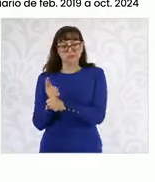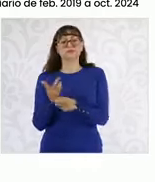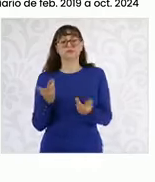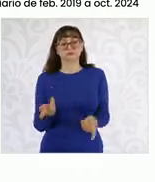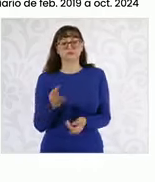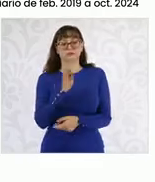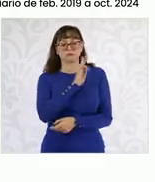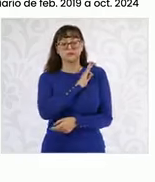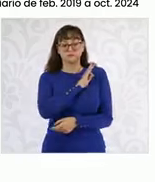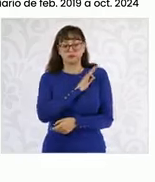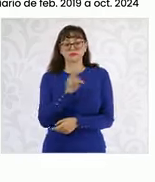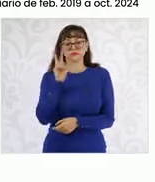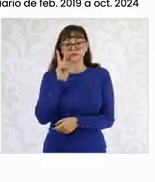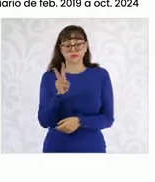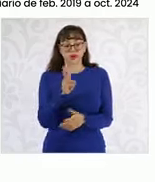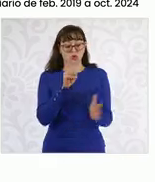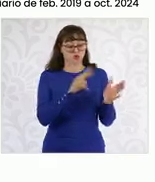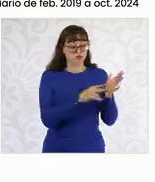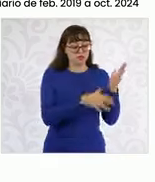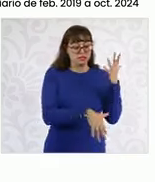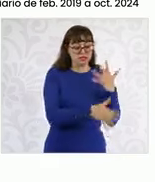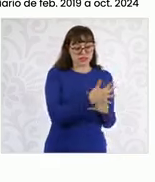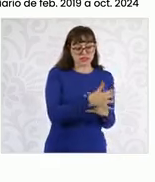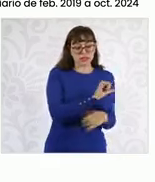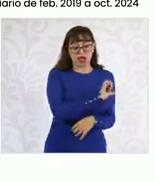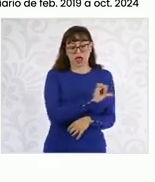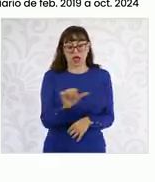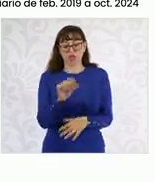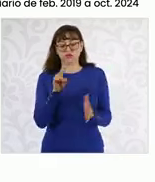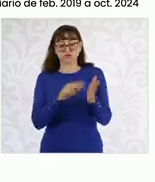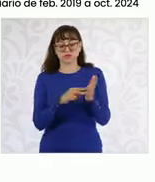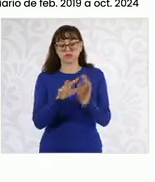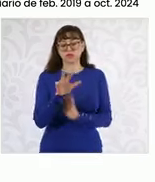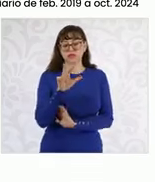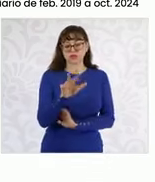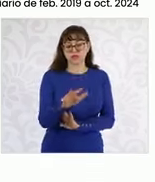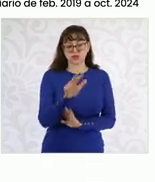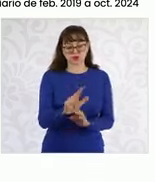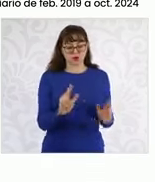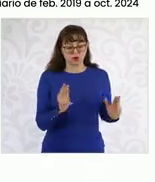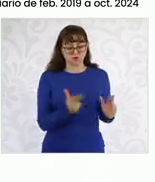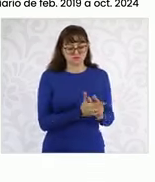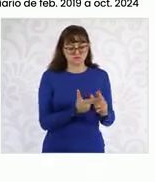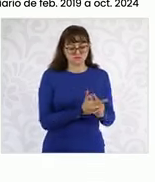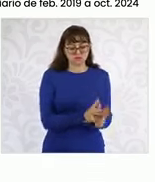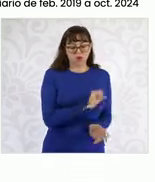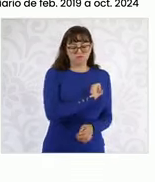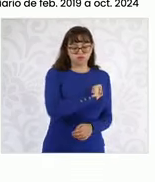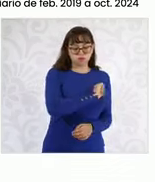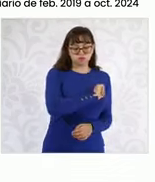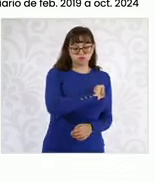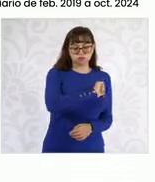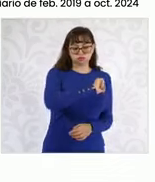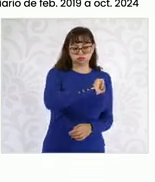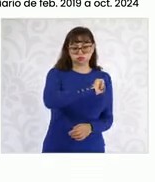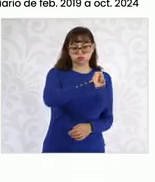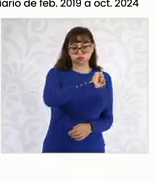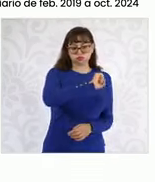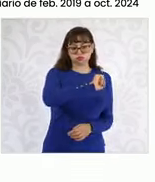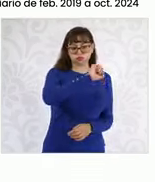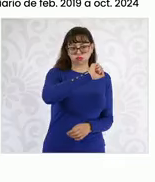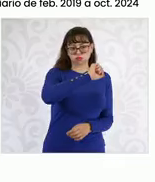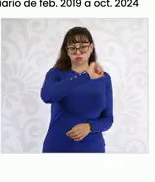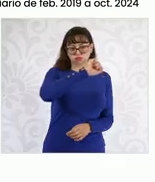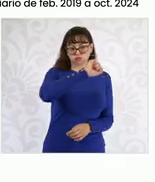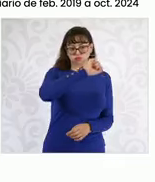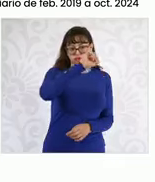ver que entre 2015 y 2018 teníamos una tendencia ascendente en el número de homicidios dolosos en